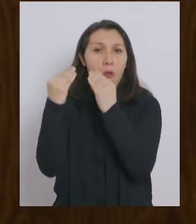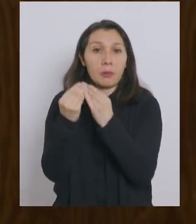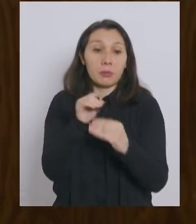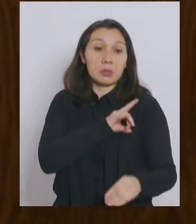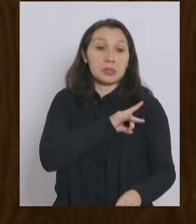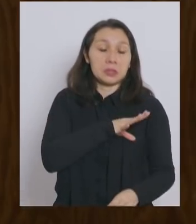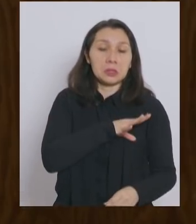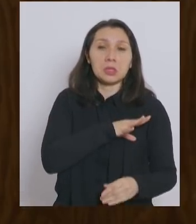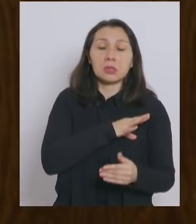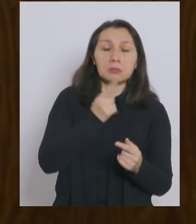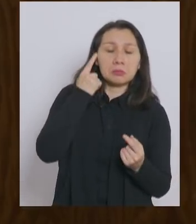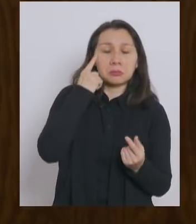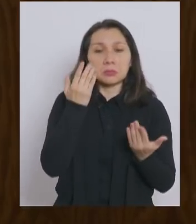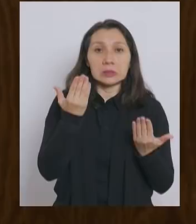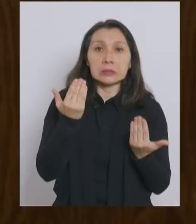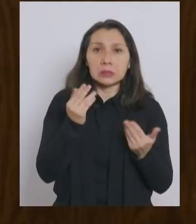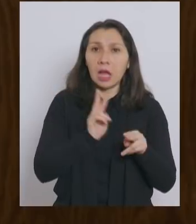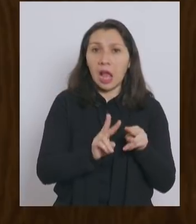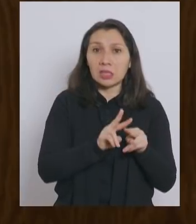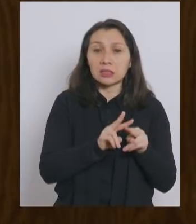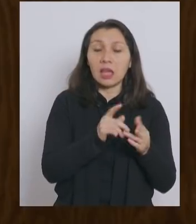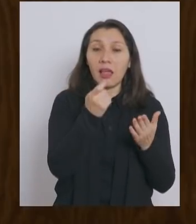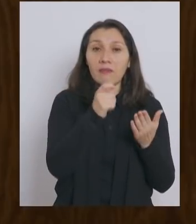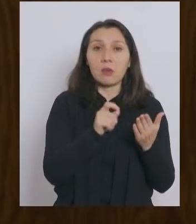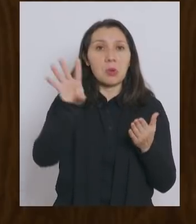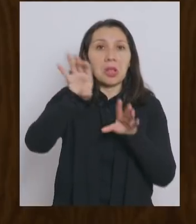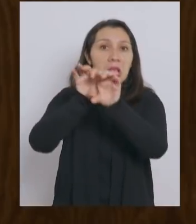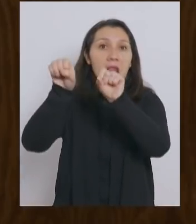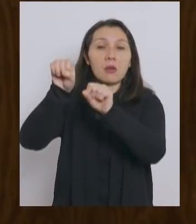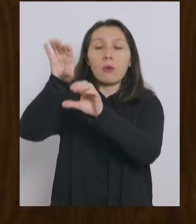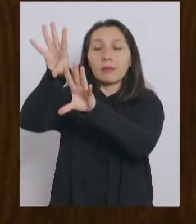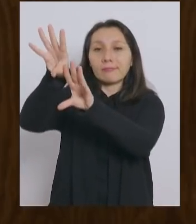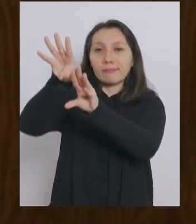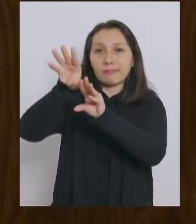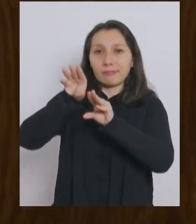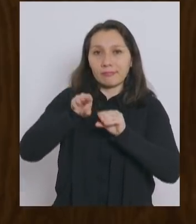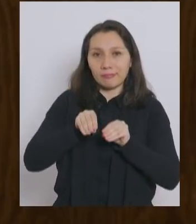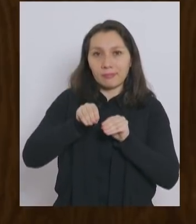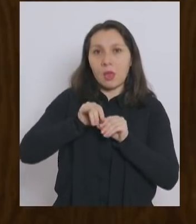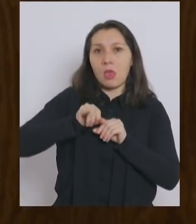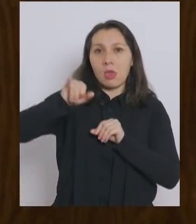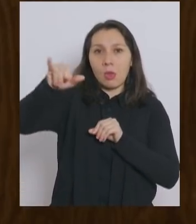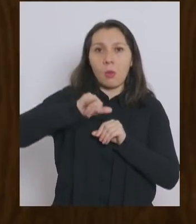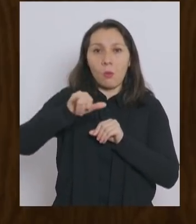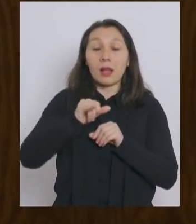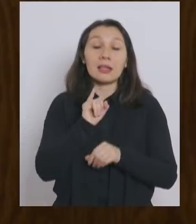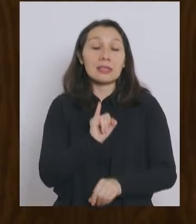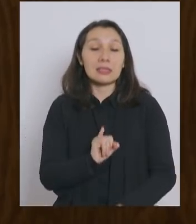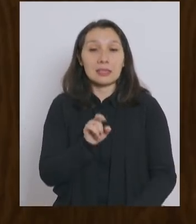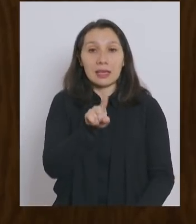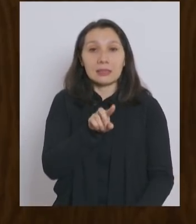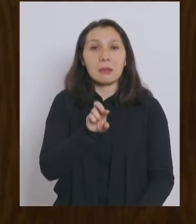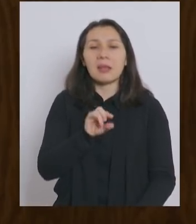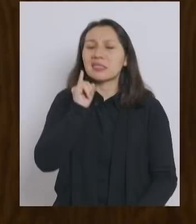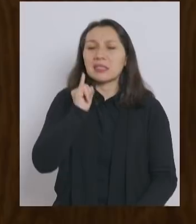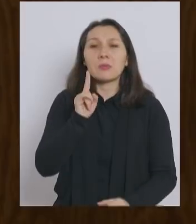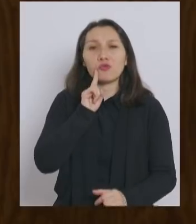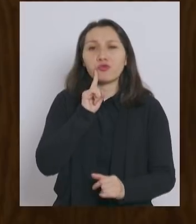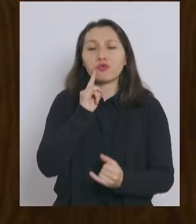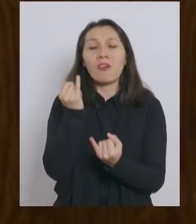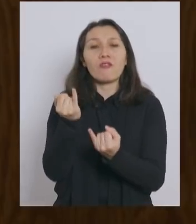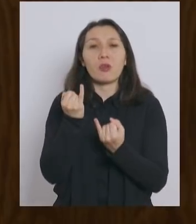nosotros tuviéramos la necesidad de hacerla, y de todas maneras el ISP siempre cuenta con los antecedentes del dossier de las